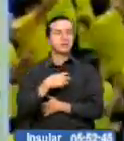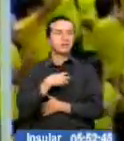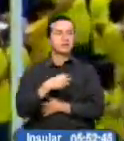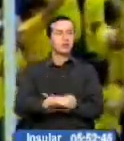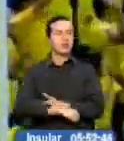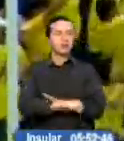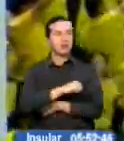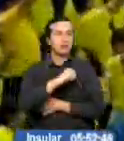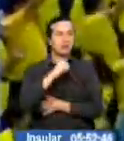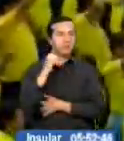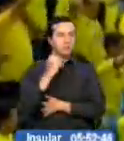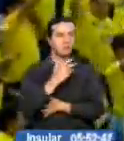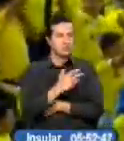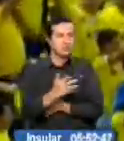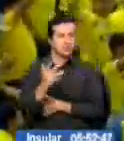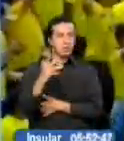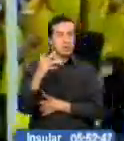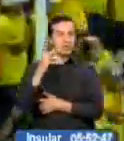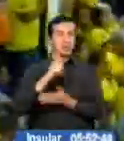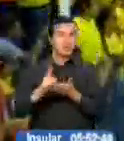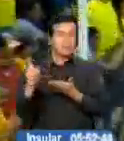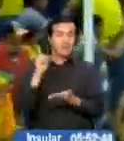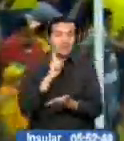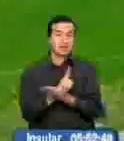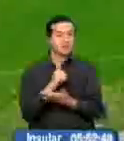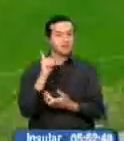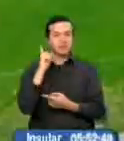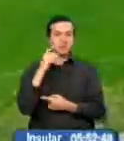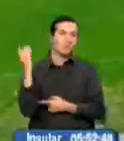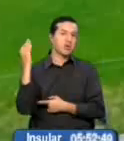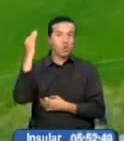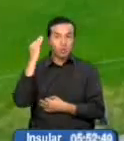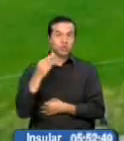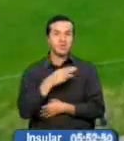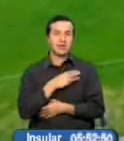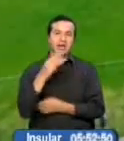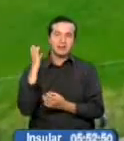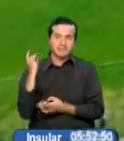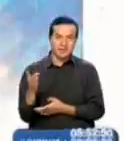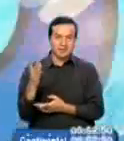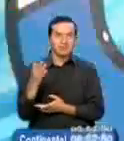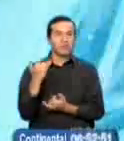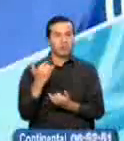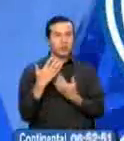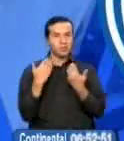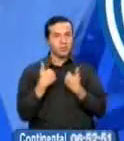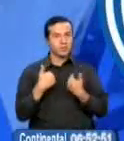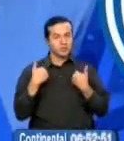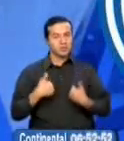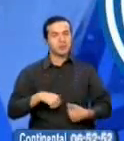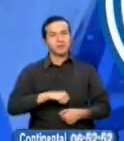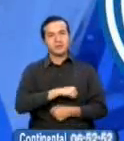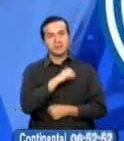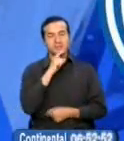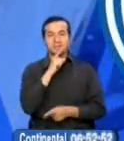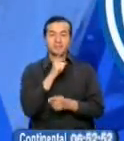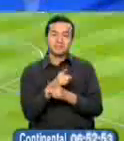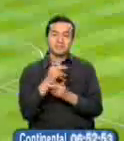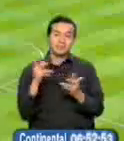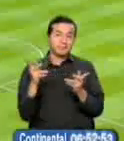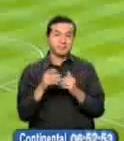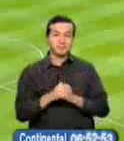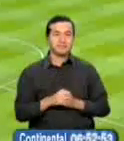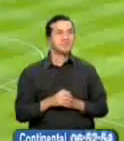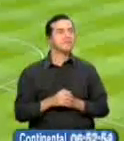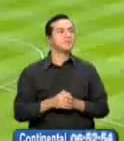Barcelona. No lo había podido hacer la semana anterior porque perdió el clásico del astillero, pero tenía esta posibilidad de ganarle a Muxurruna, y si no era con Muxurruna,